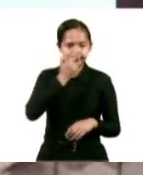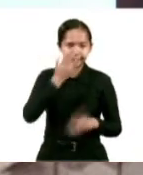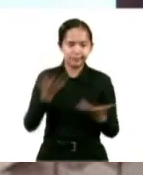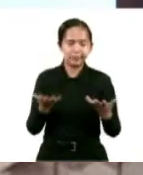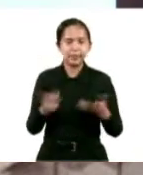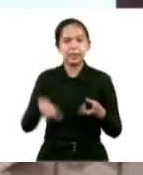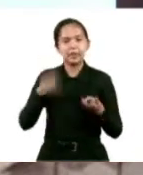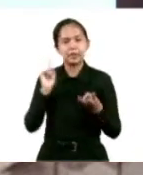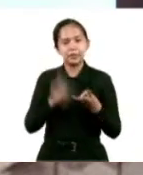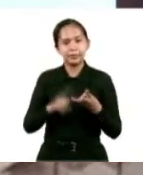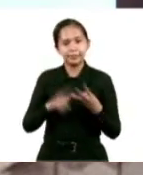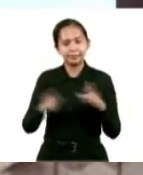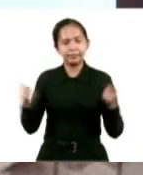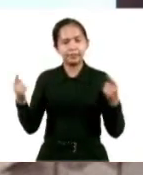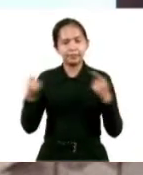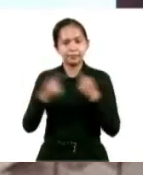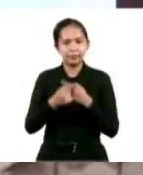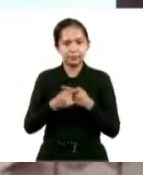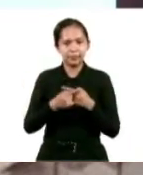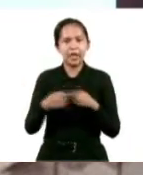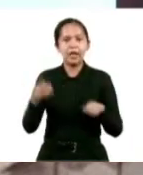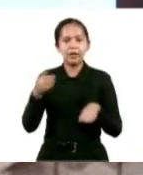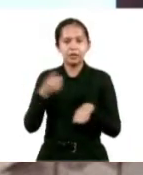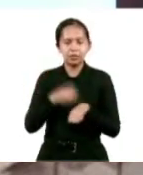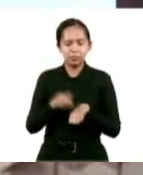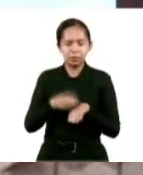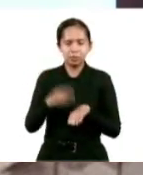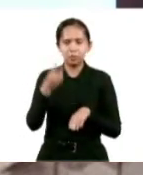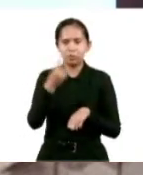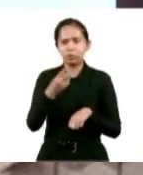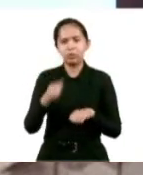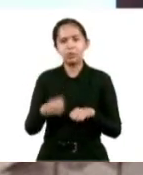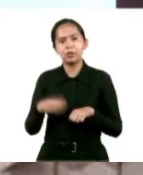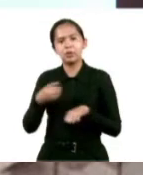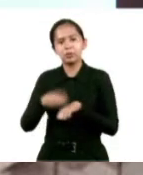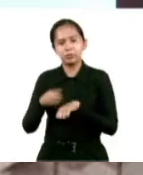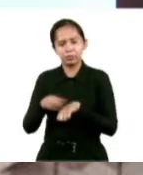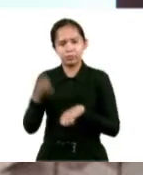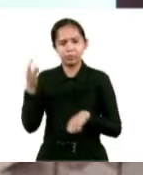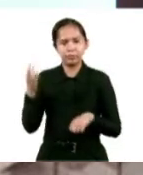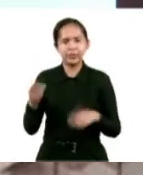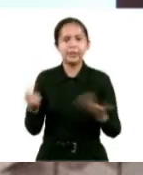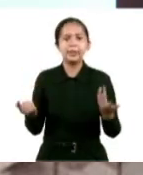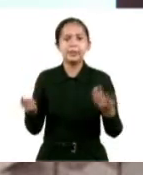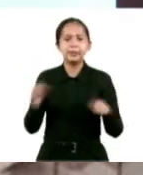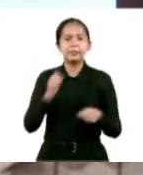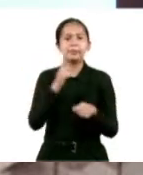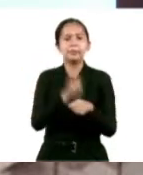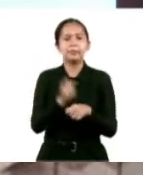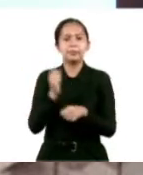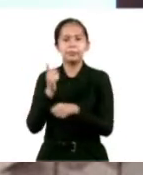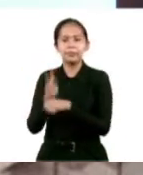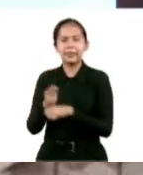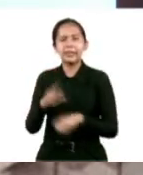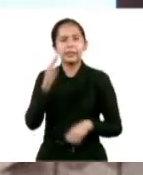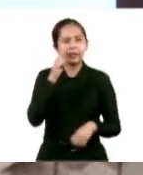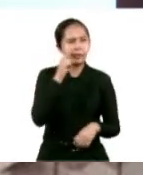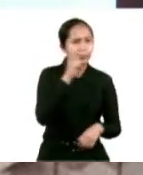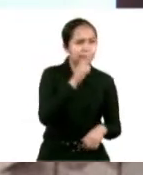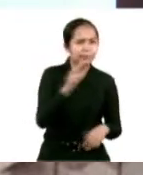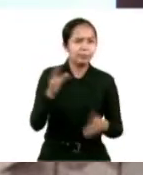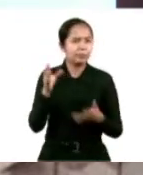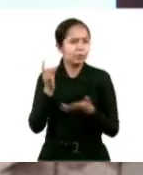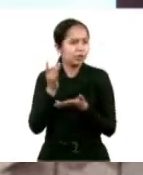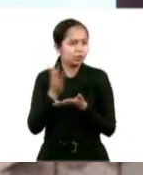Tercer punto, contradicción entre el reporte fase 2 y reporte fase 3 respecto a la identificación de la deflexión a simple vista, que es lo